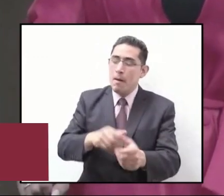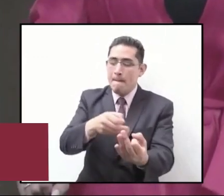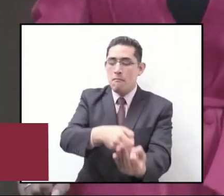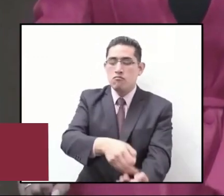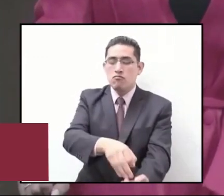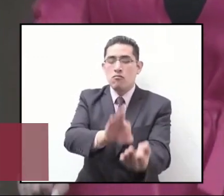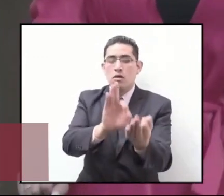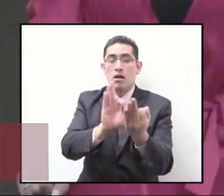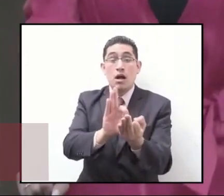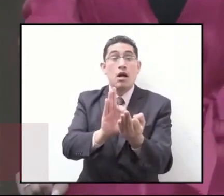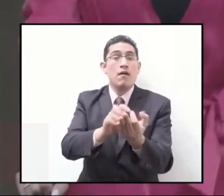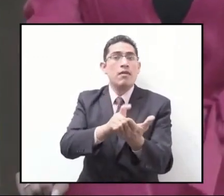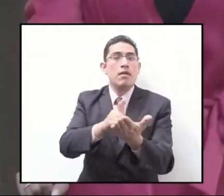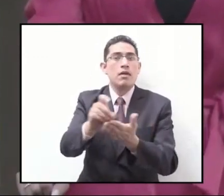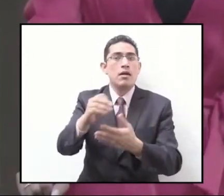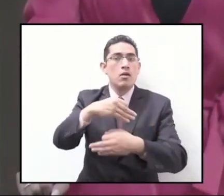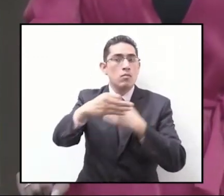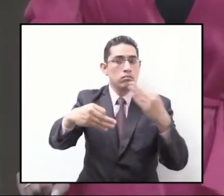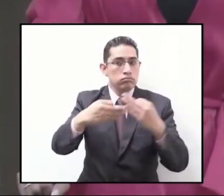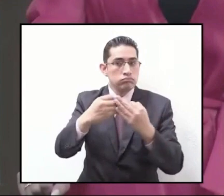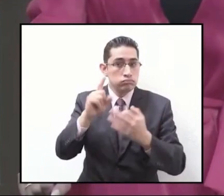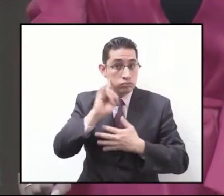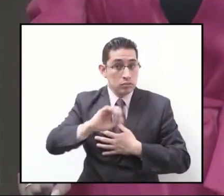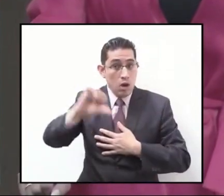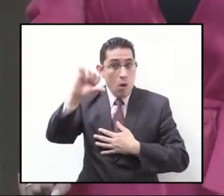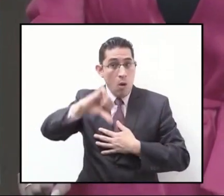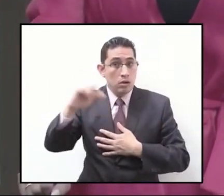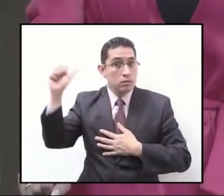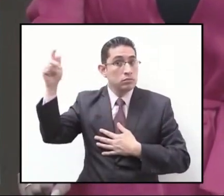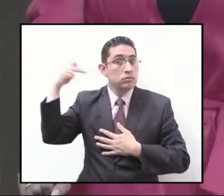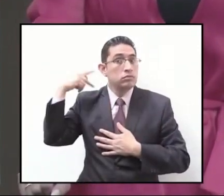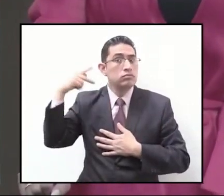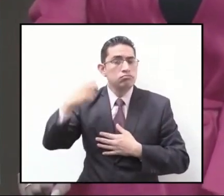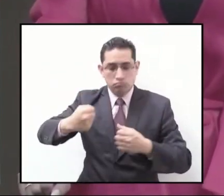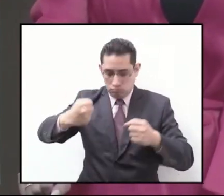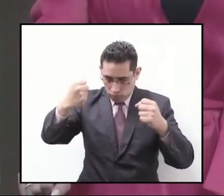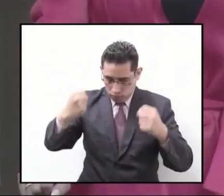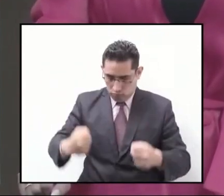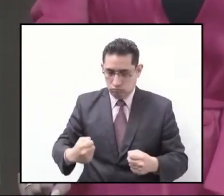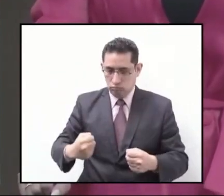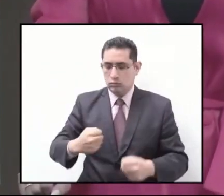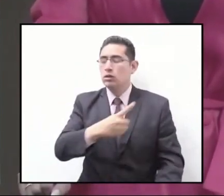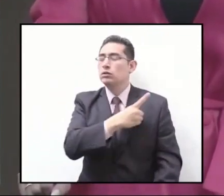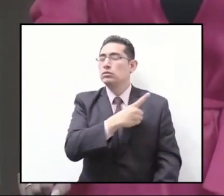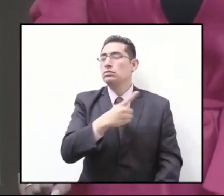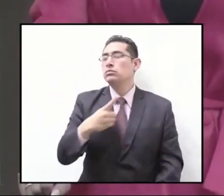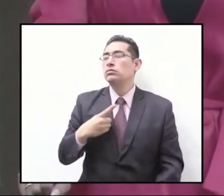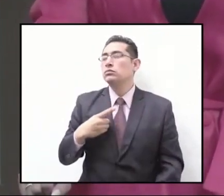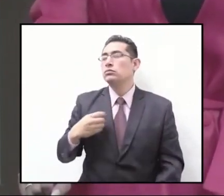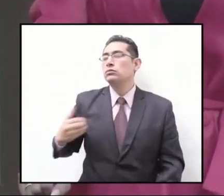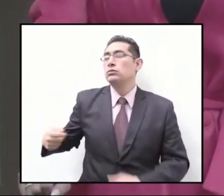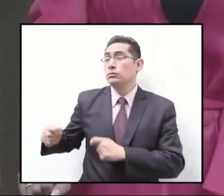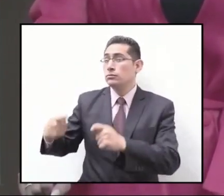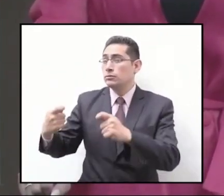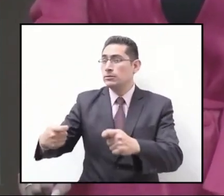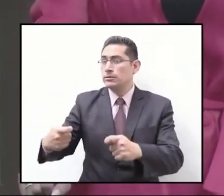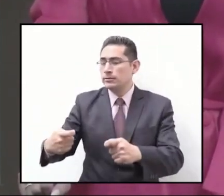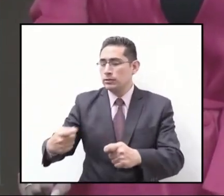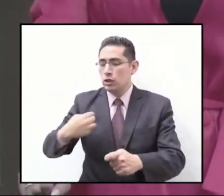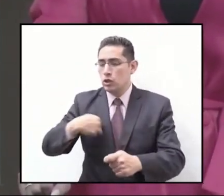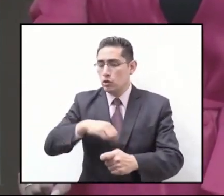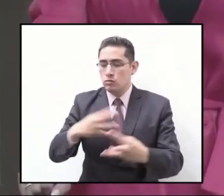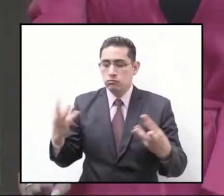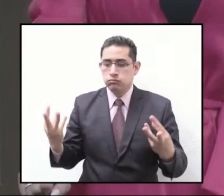los derechos de todas las mujeres hoy en Puebla reafirmamos nuestro compromiso con este legado nos unimos para